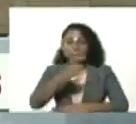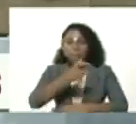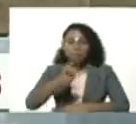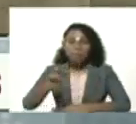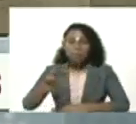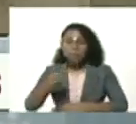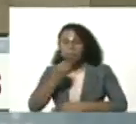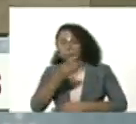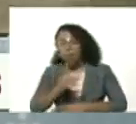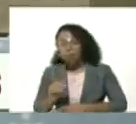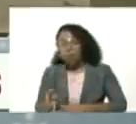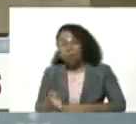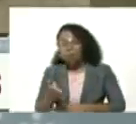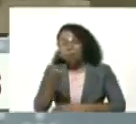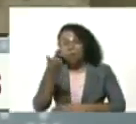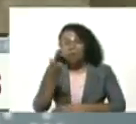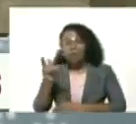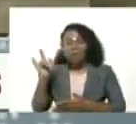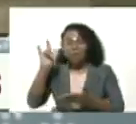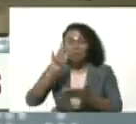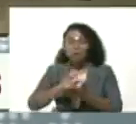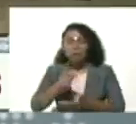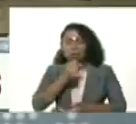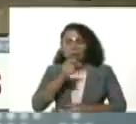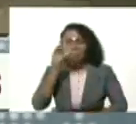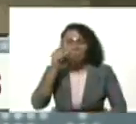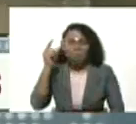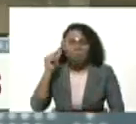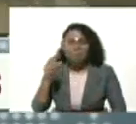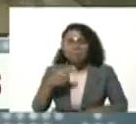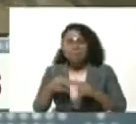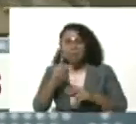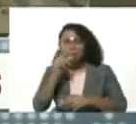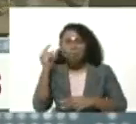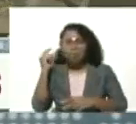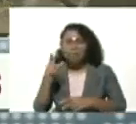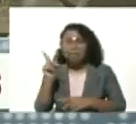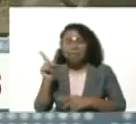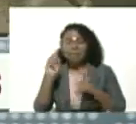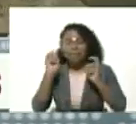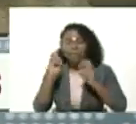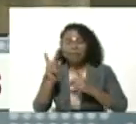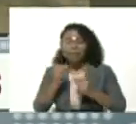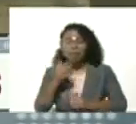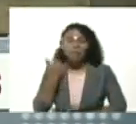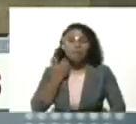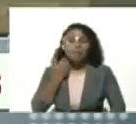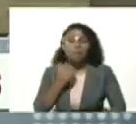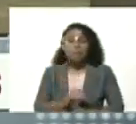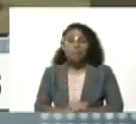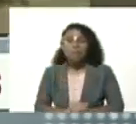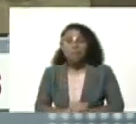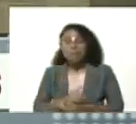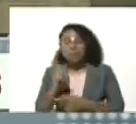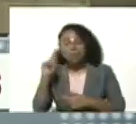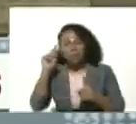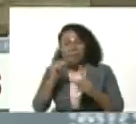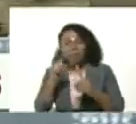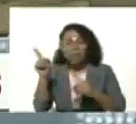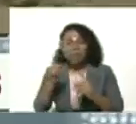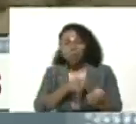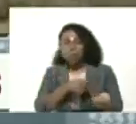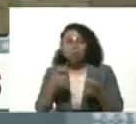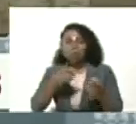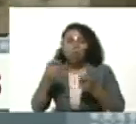bueno, la prioridad, abuelos, abuelas, niños y camaradas que estén en condiciones de alguna enfermedad. El objetivo es trasladar a los